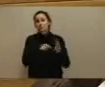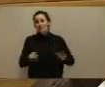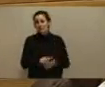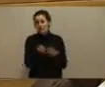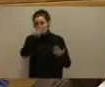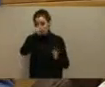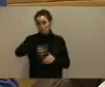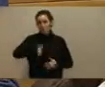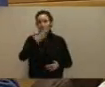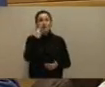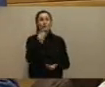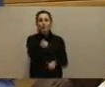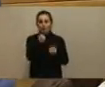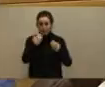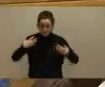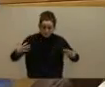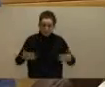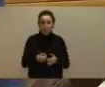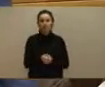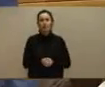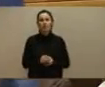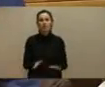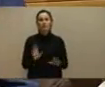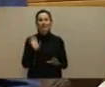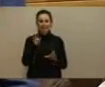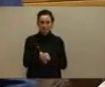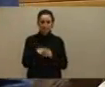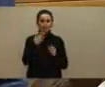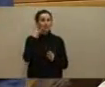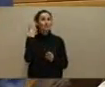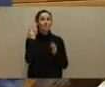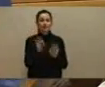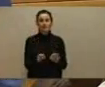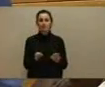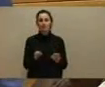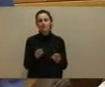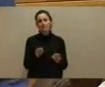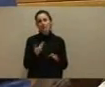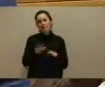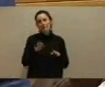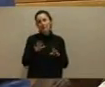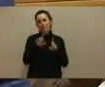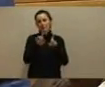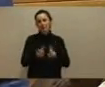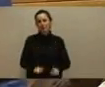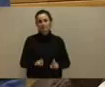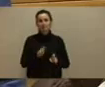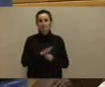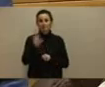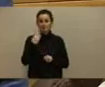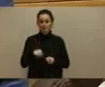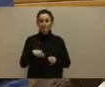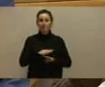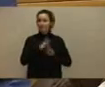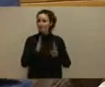última fecha que dio. Pero no iba tanto a la fecha exacta, aparte de la pregunta, yo le quería hacer otras cuestiones, ¿no?, de dentro del mismo campo. Es que al